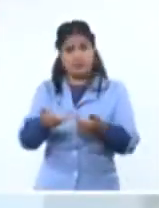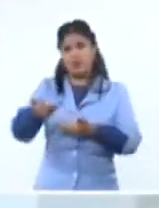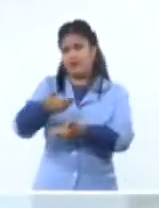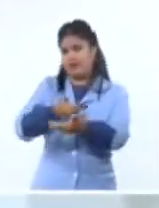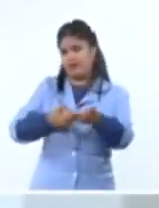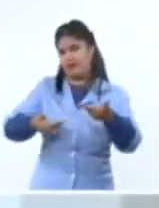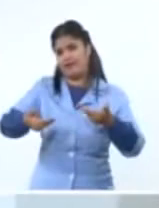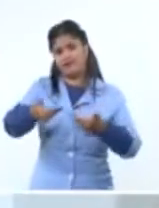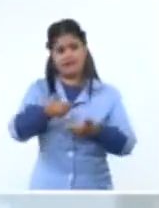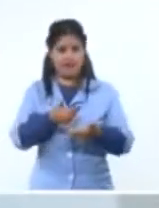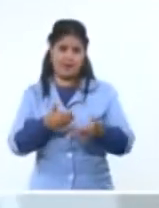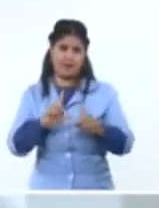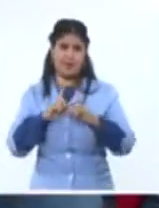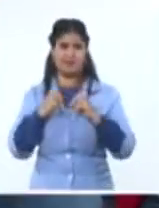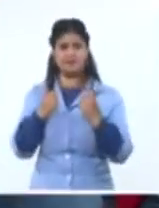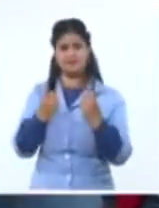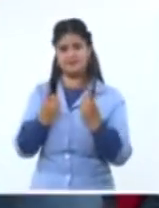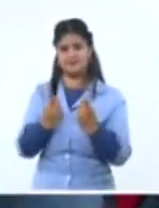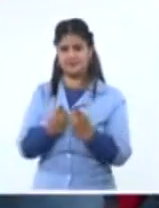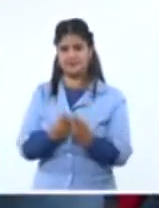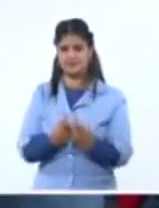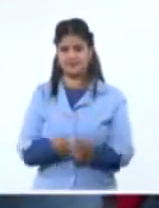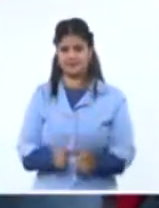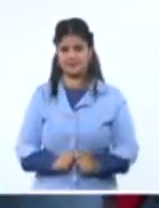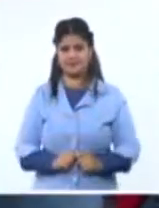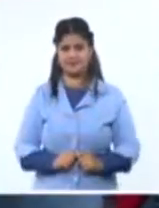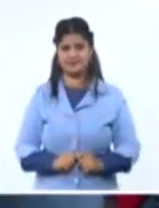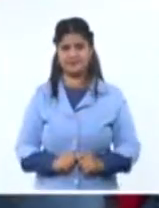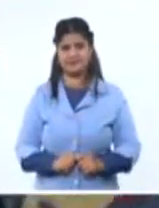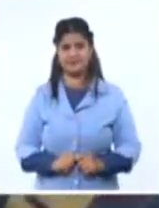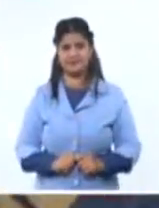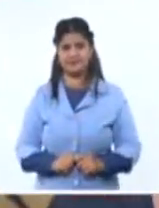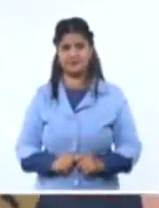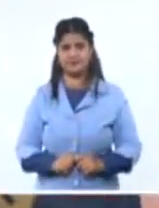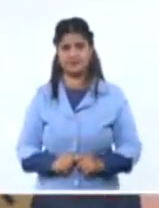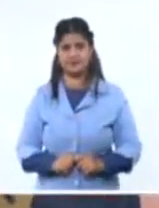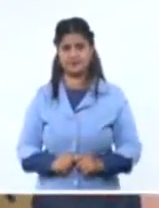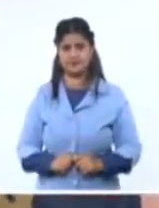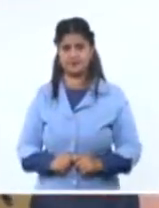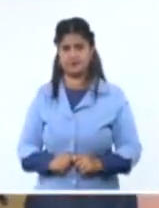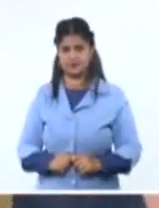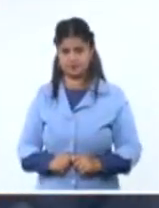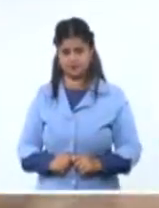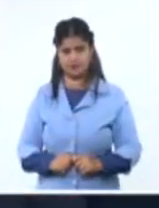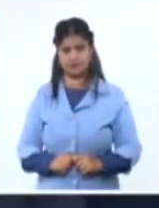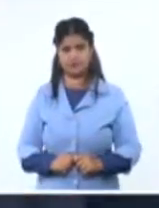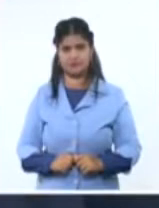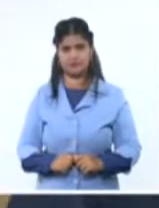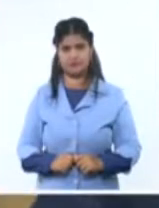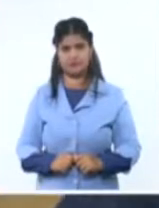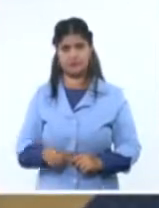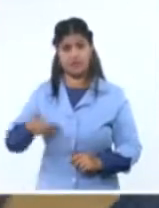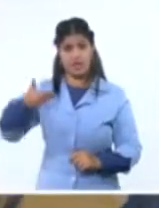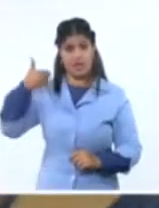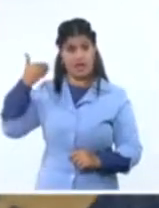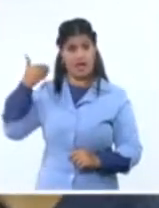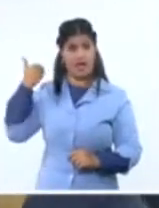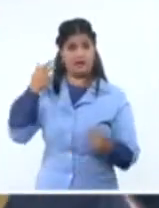como colectivo de resistencia cultural. Las vanguardias siempre intentaron hacer eso, salir de los espacios